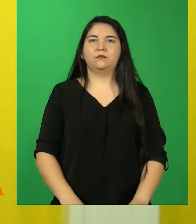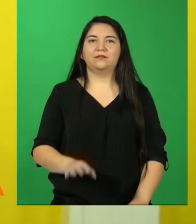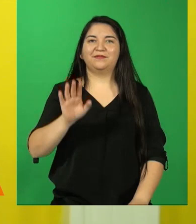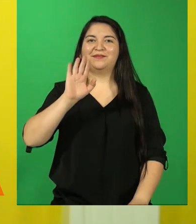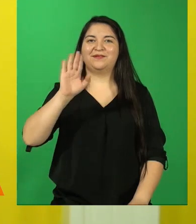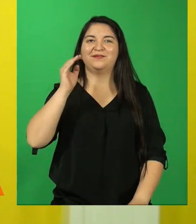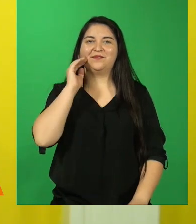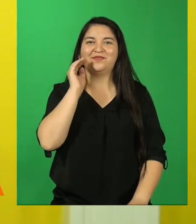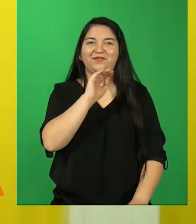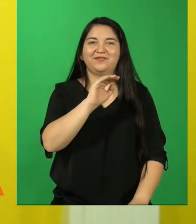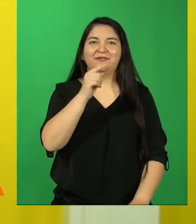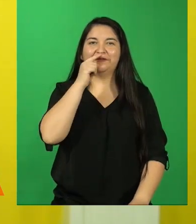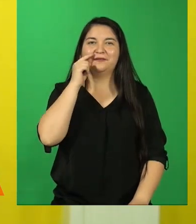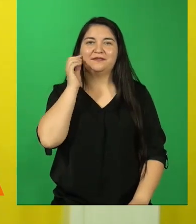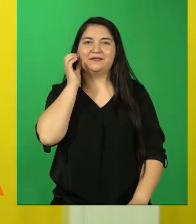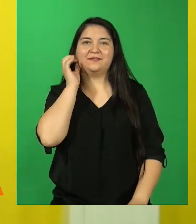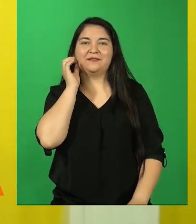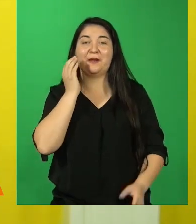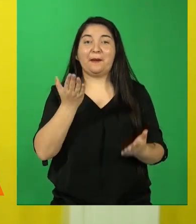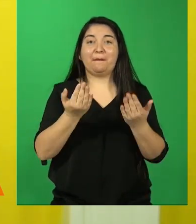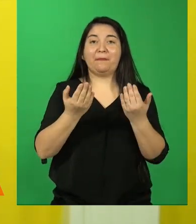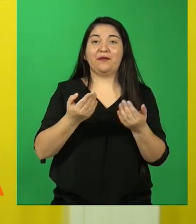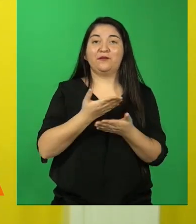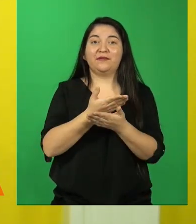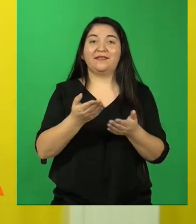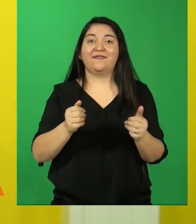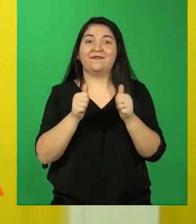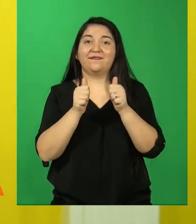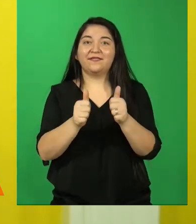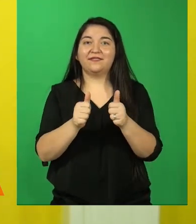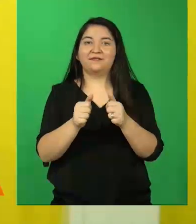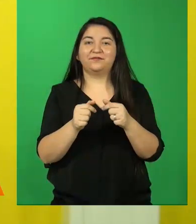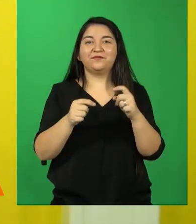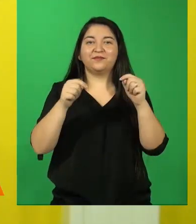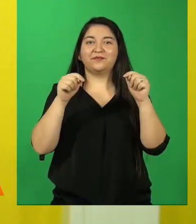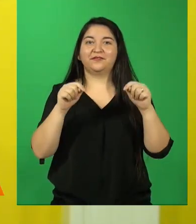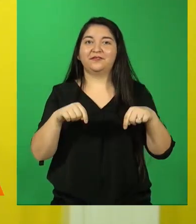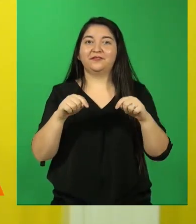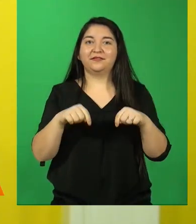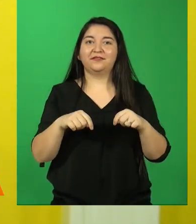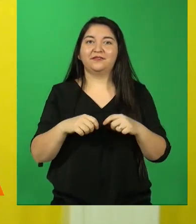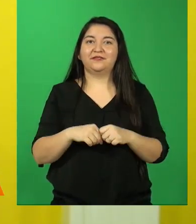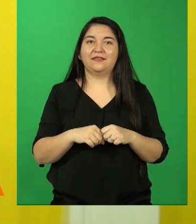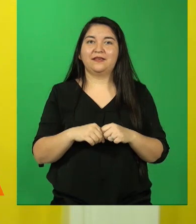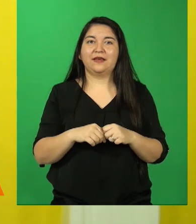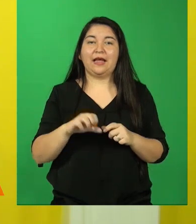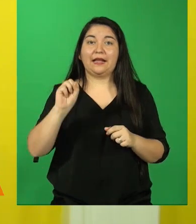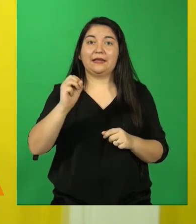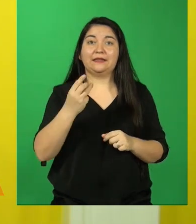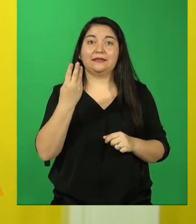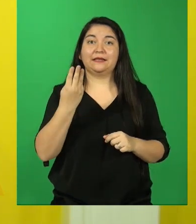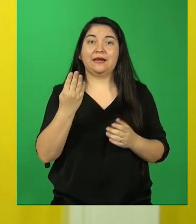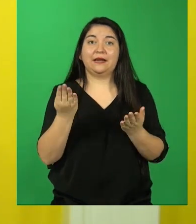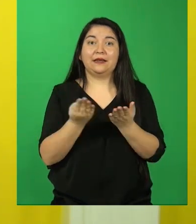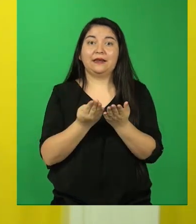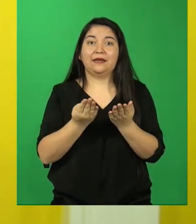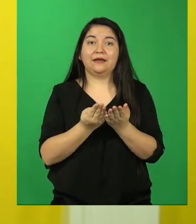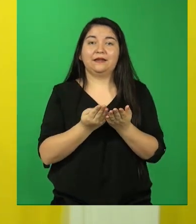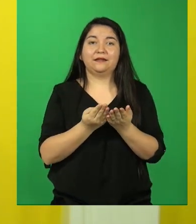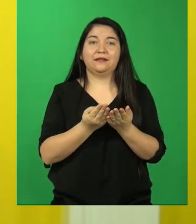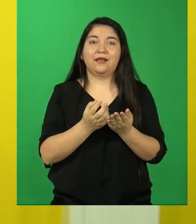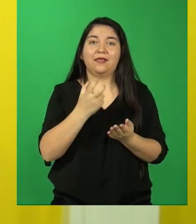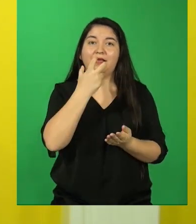Hola niños, espero que estén muy bien. Hoy tenemos nuestra tercera clase